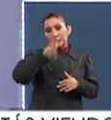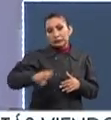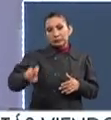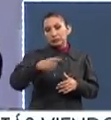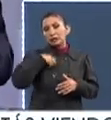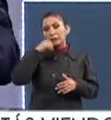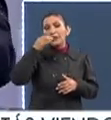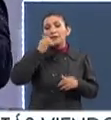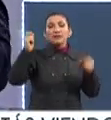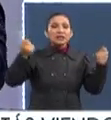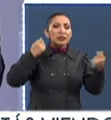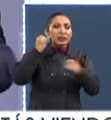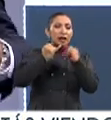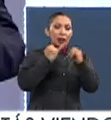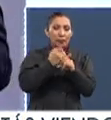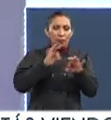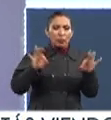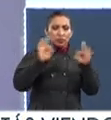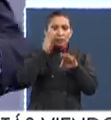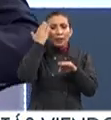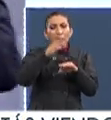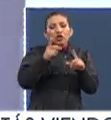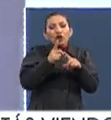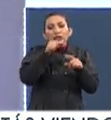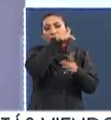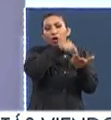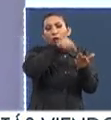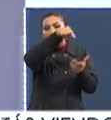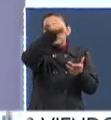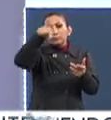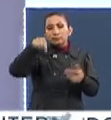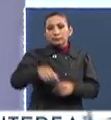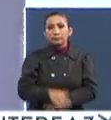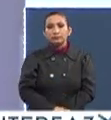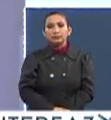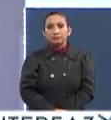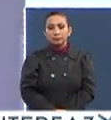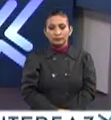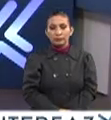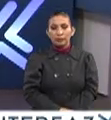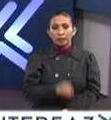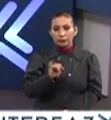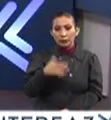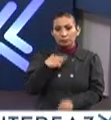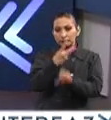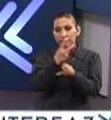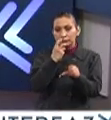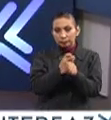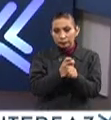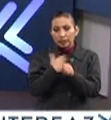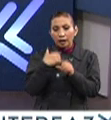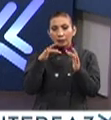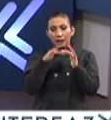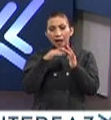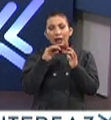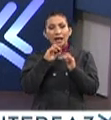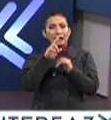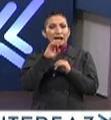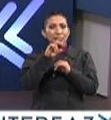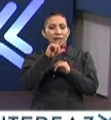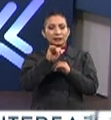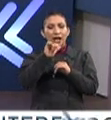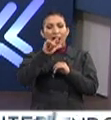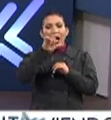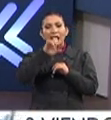obviamente en festivales internacionales, pero es importante saber cómo desarrollas tus presentaciones. Claro que sí, pues los invito a seguirme en redes sociales como